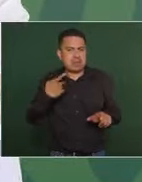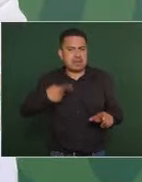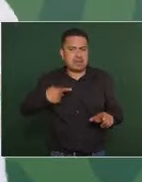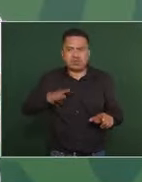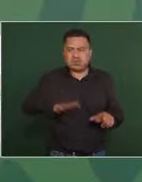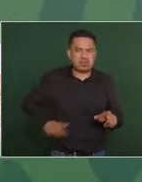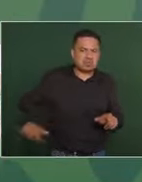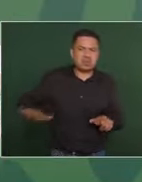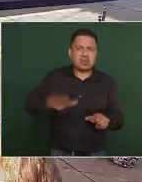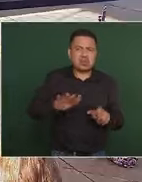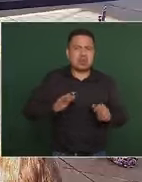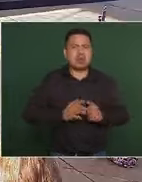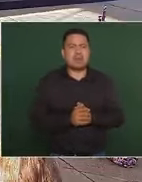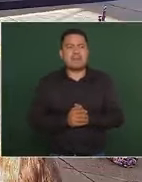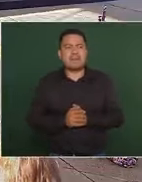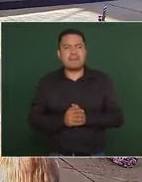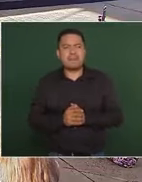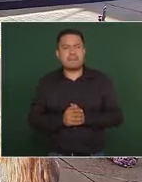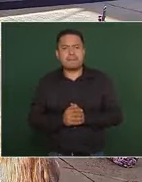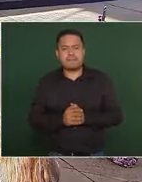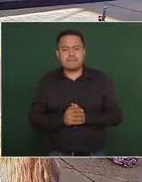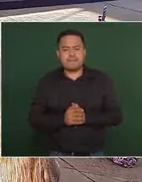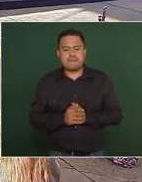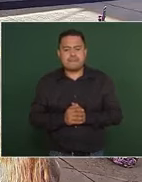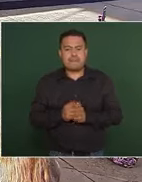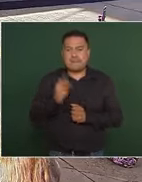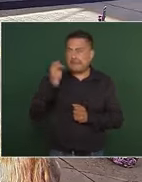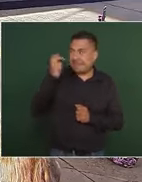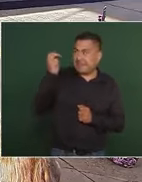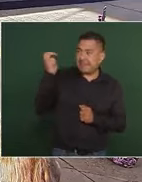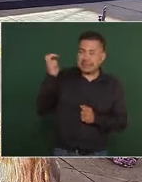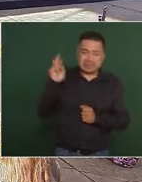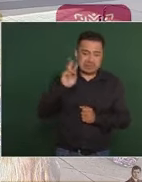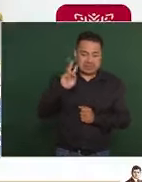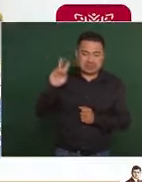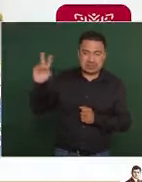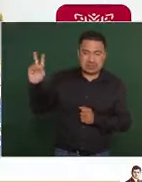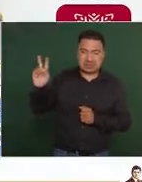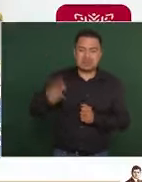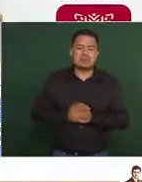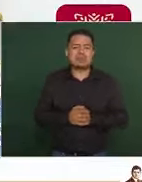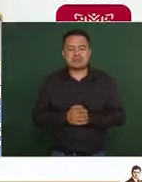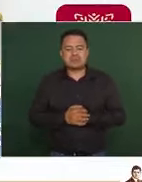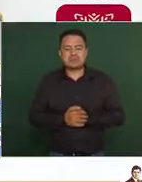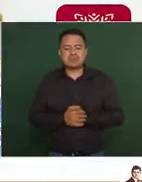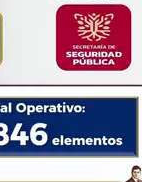completa. Entonces, eso es lo que tenemos.